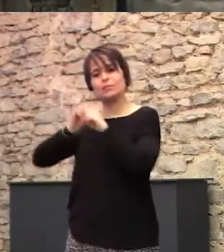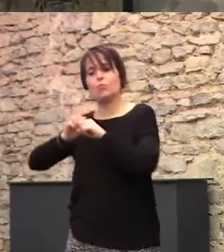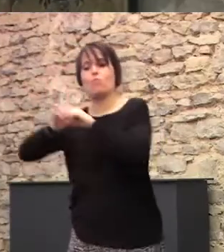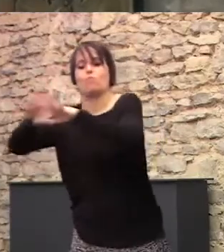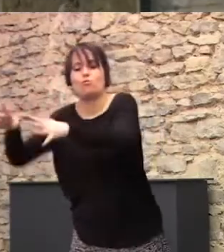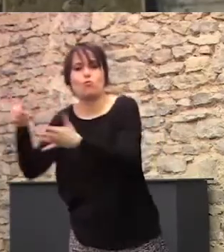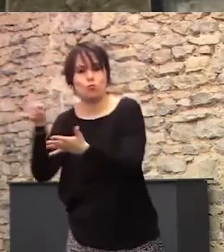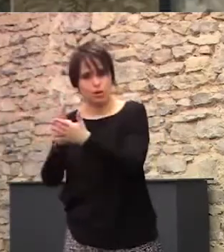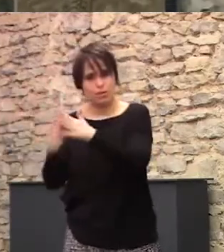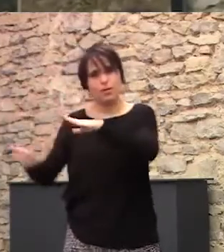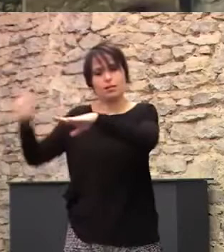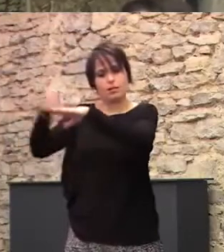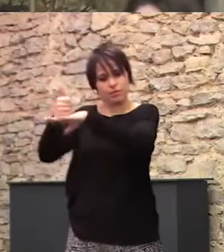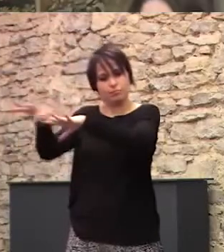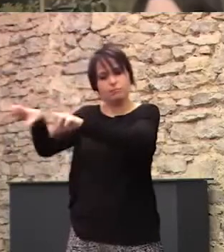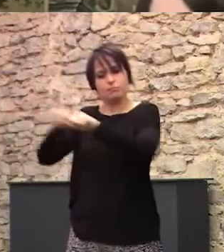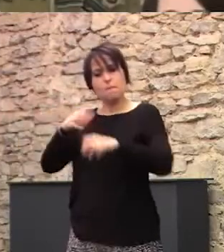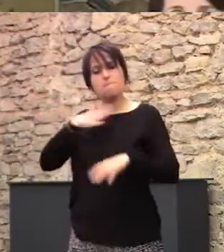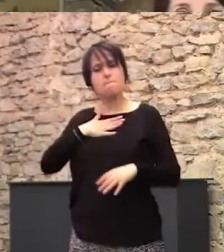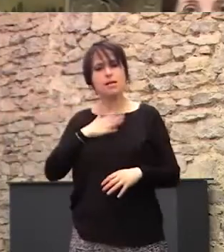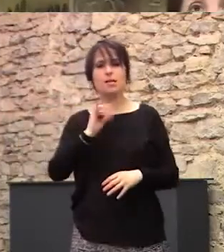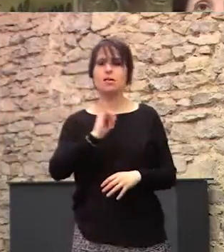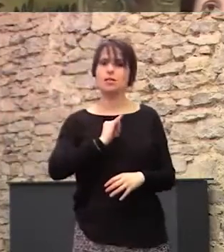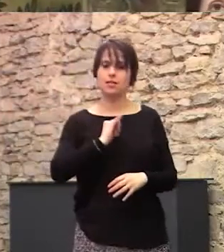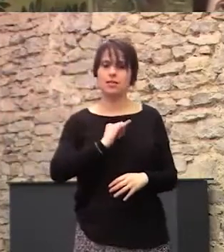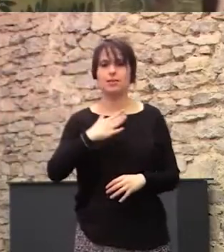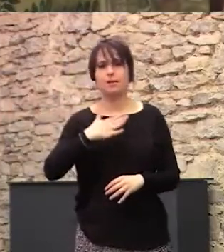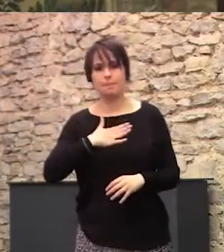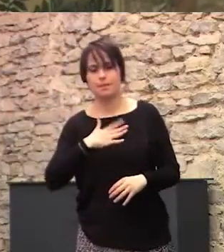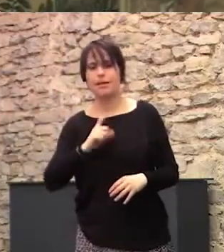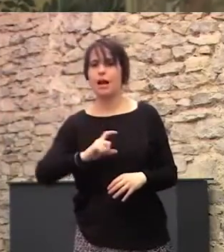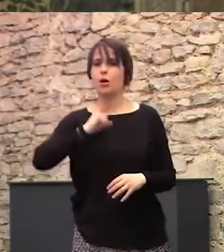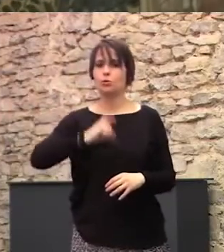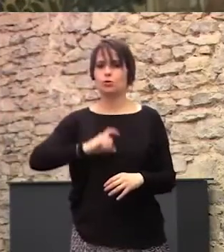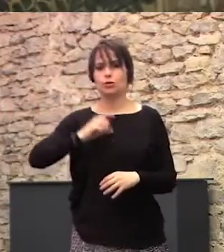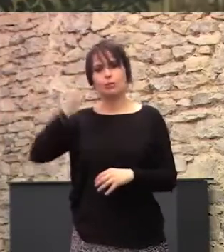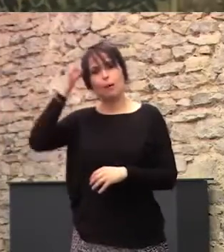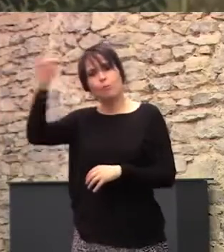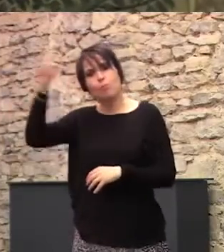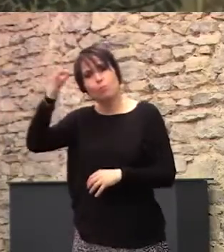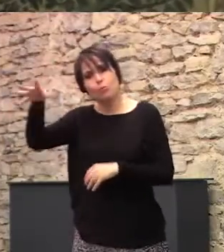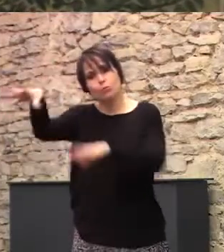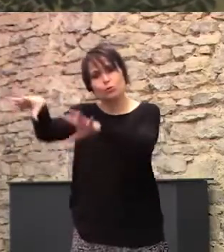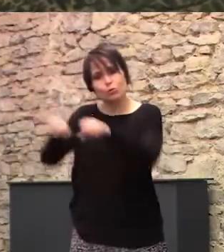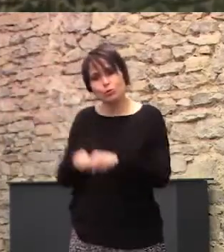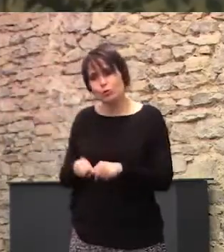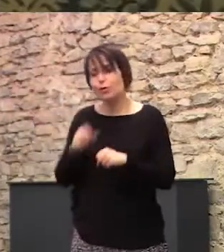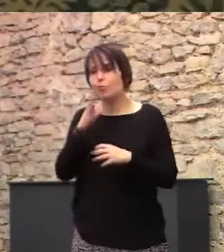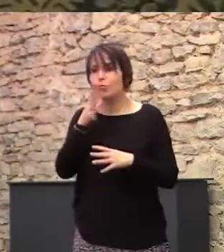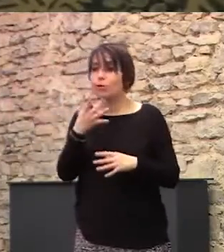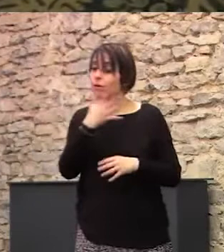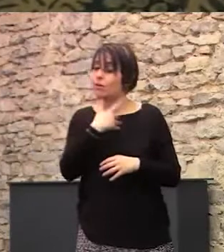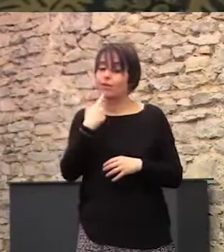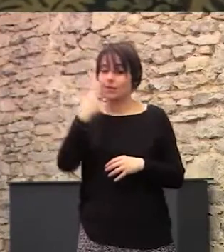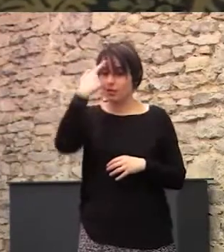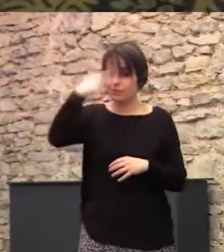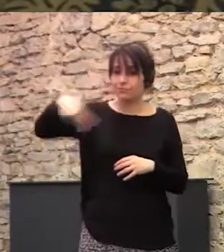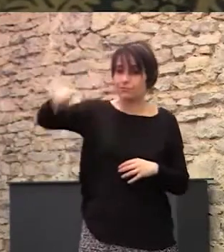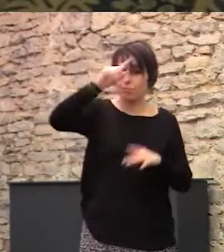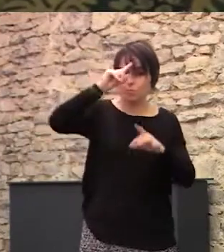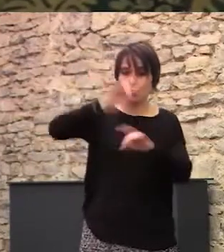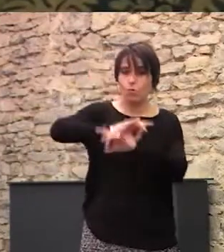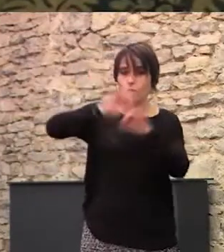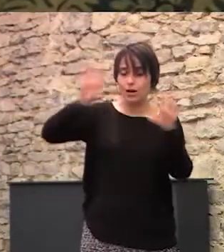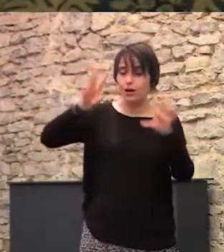digamos, recuperar la identidad, la autoestima de los pueblos colonizados, porque no podemos perder de vista que toda la narrativa